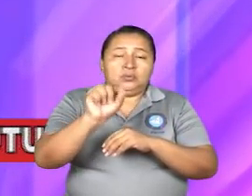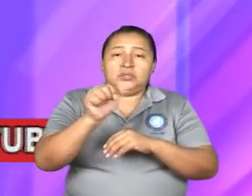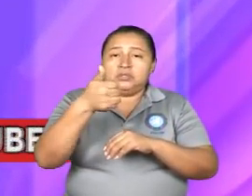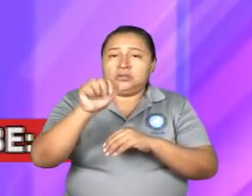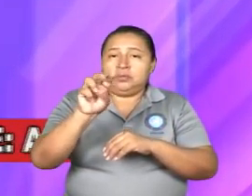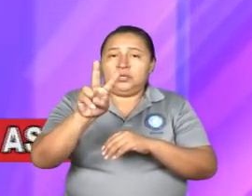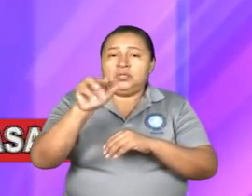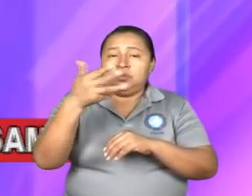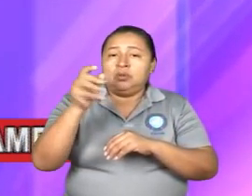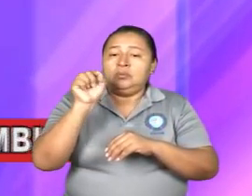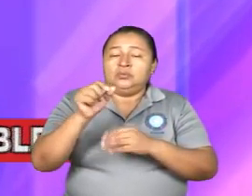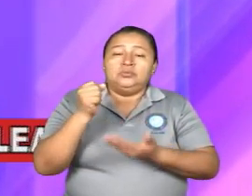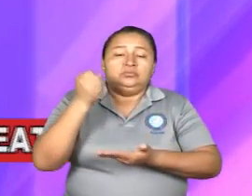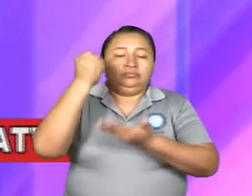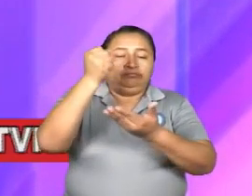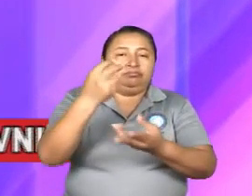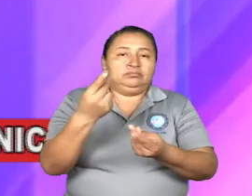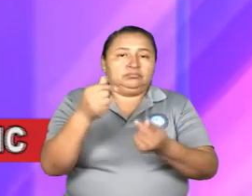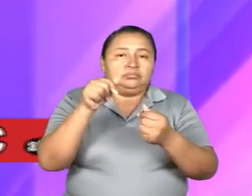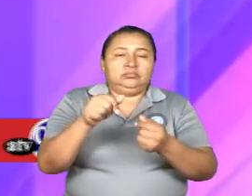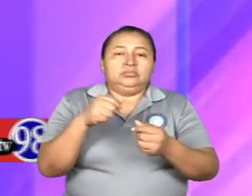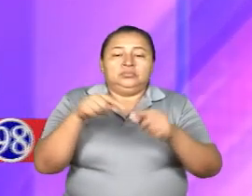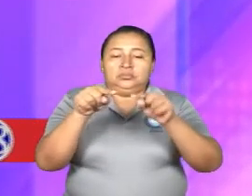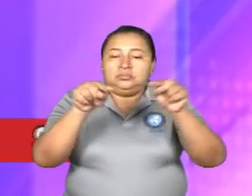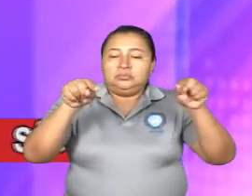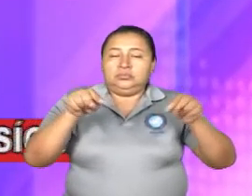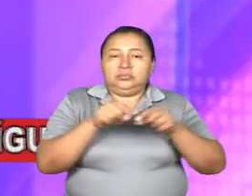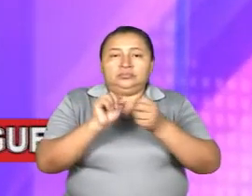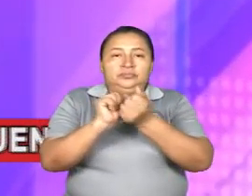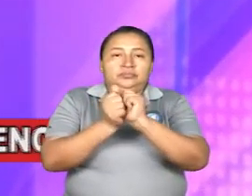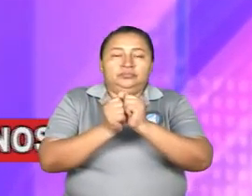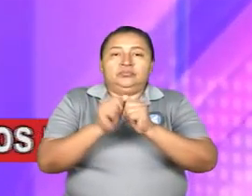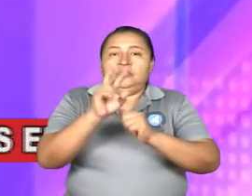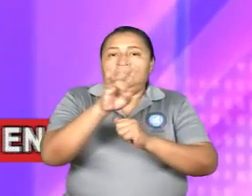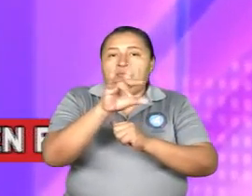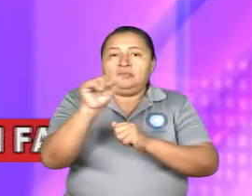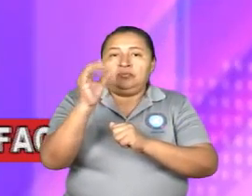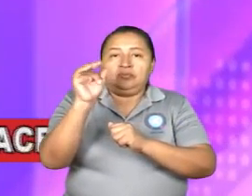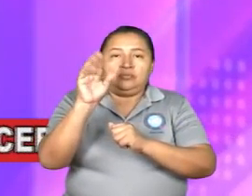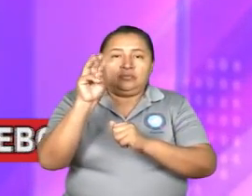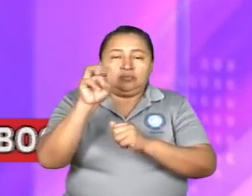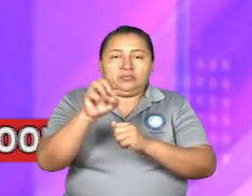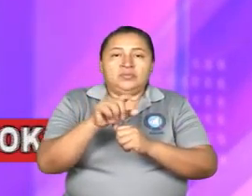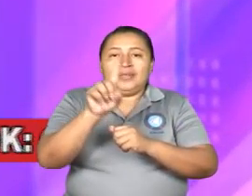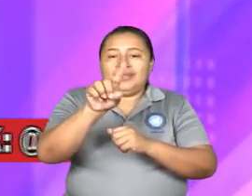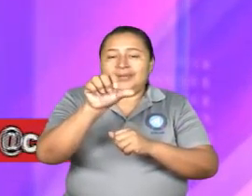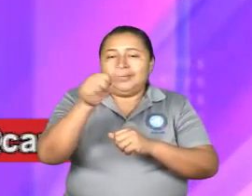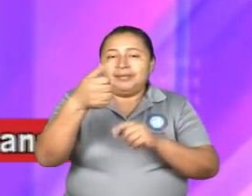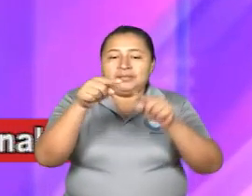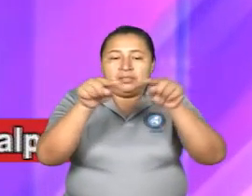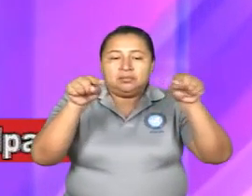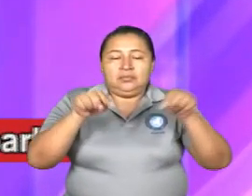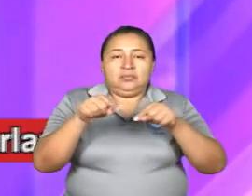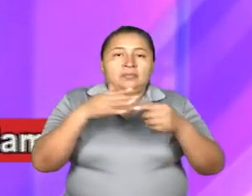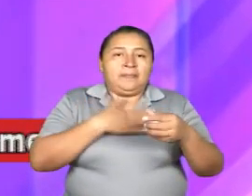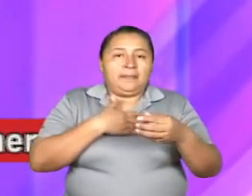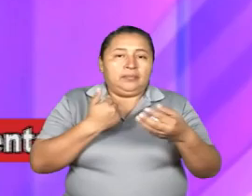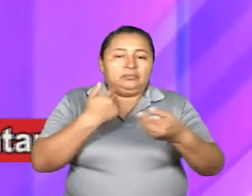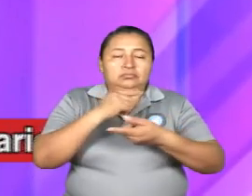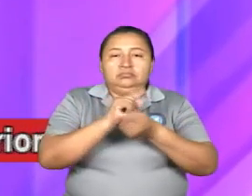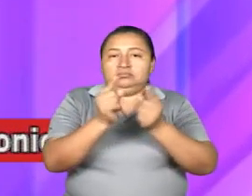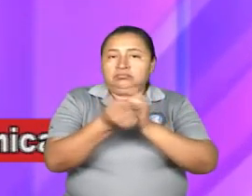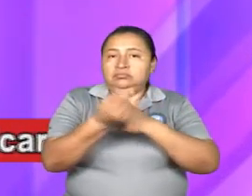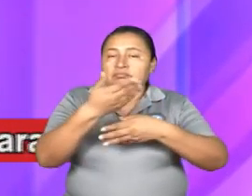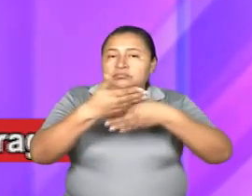34.339.626.91 de inversión. Campo deportivo en Villa El Carmen, 16 campos deportivos mejorados